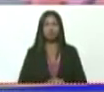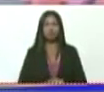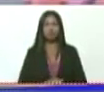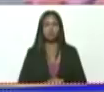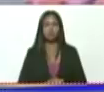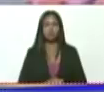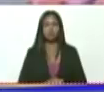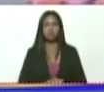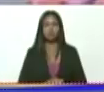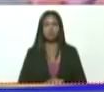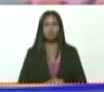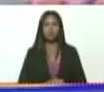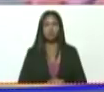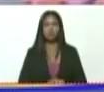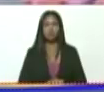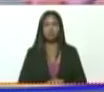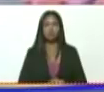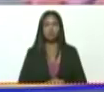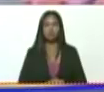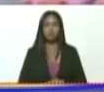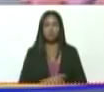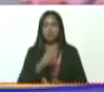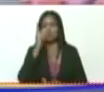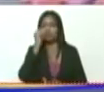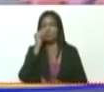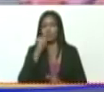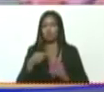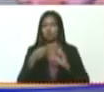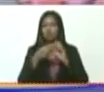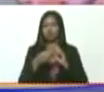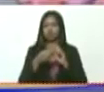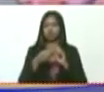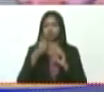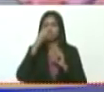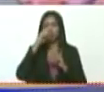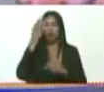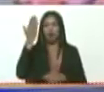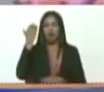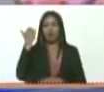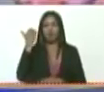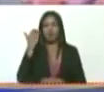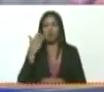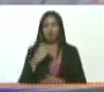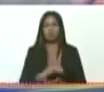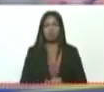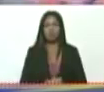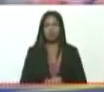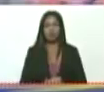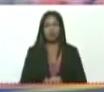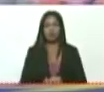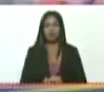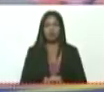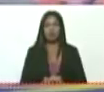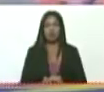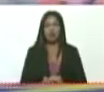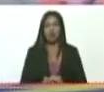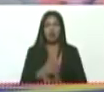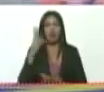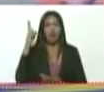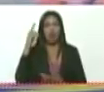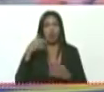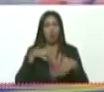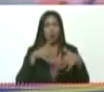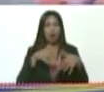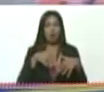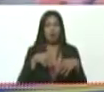Muchos billetes. Este mayor general que lo vincularon hace tiempo al narcotráfico en el norte de La Guajira y terminó en